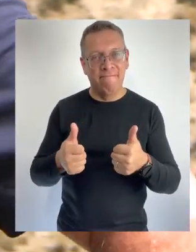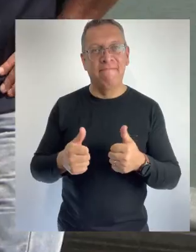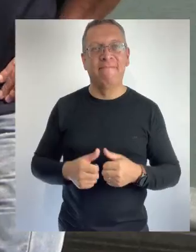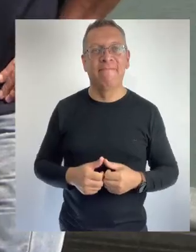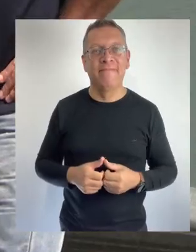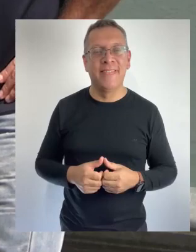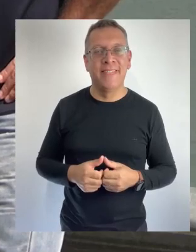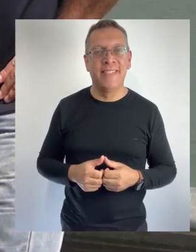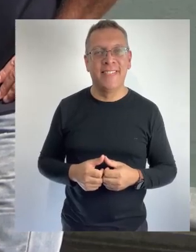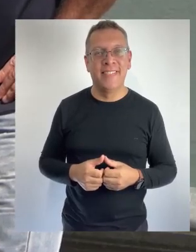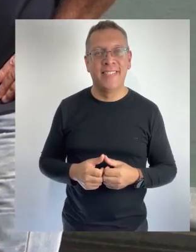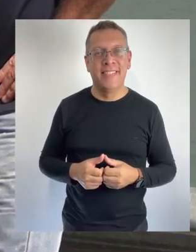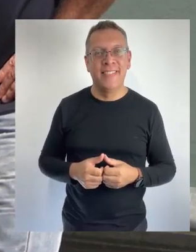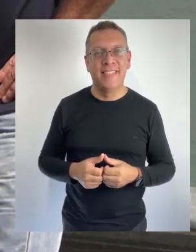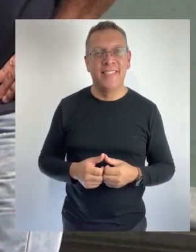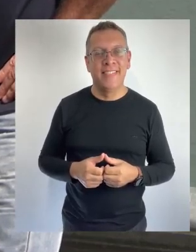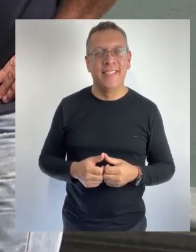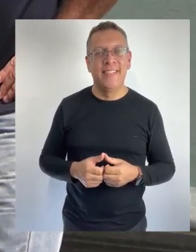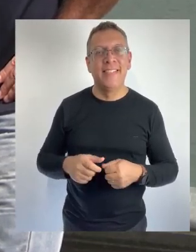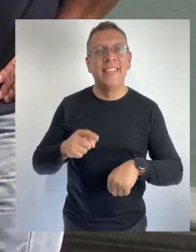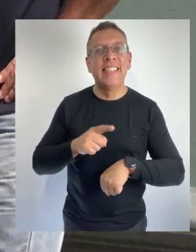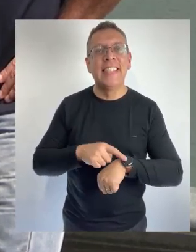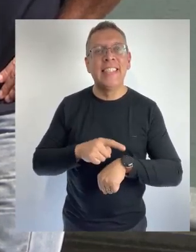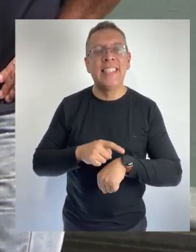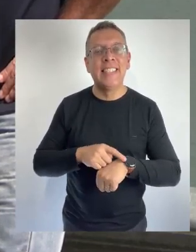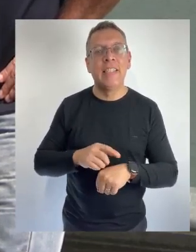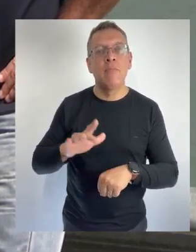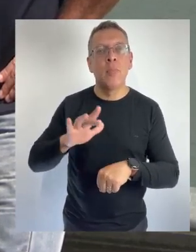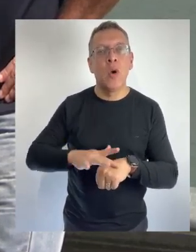Eso, nada más. Entonces, el tiempo que se caliente,